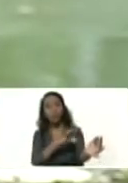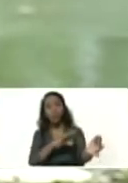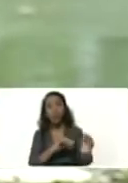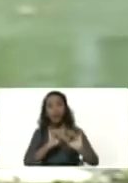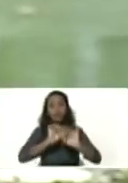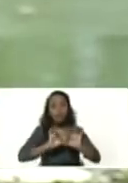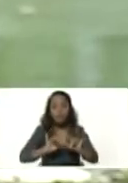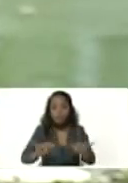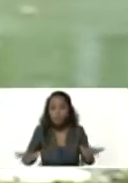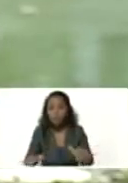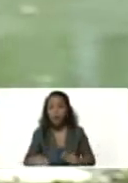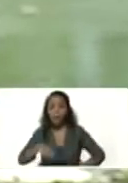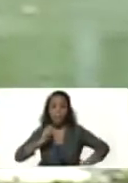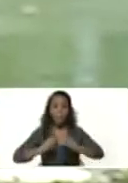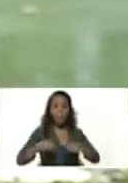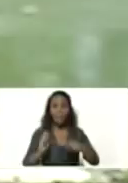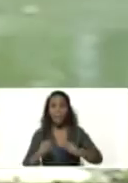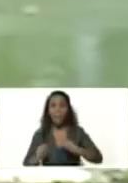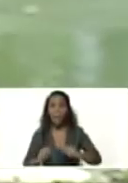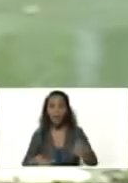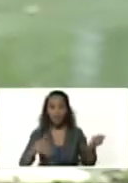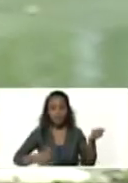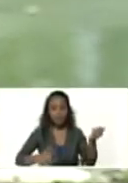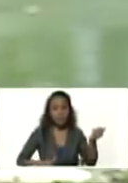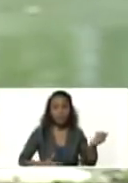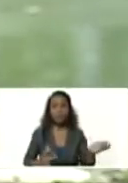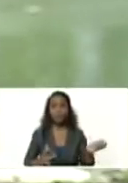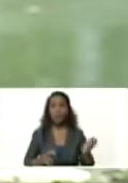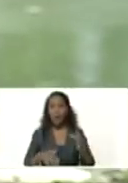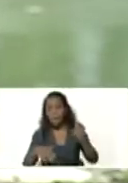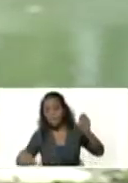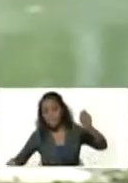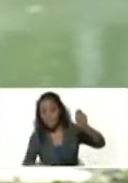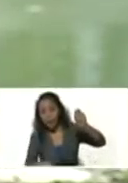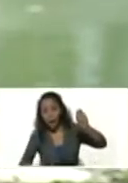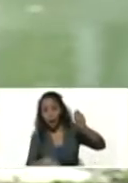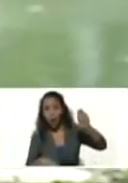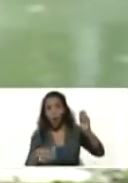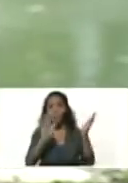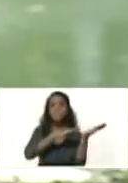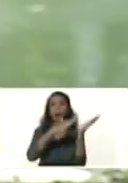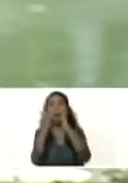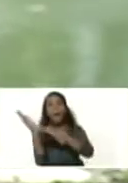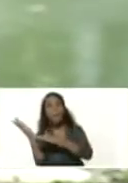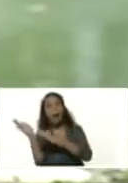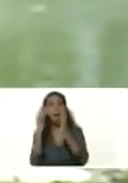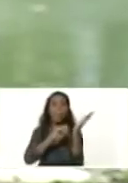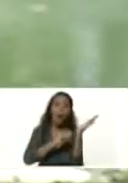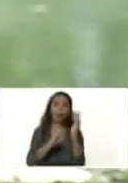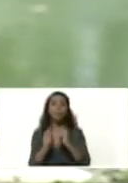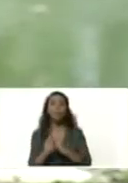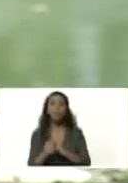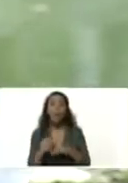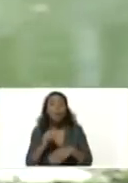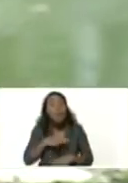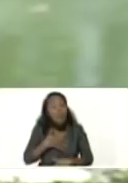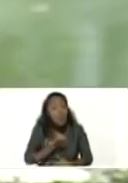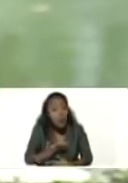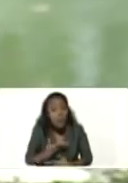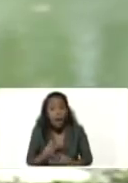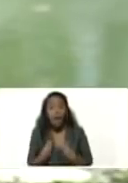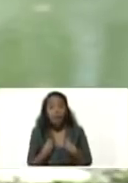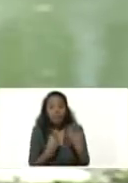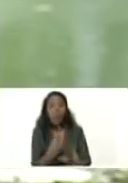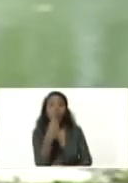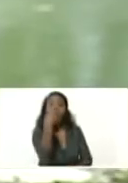teclados, batería, guitarra, bajo, pandero, que por lo menos se le pueda donar